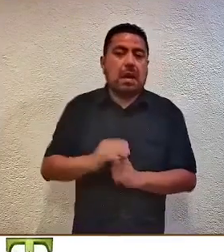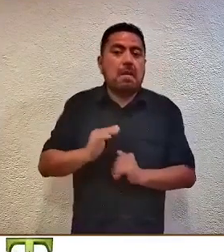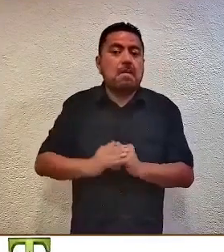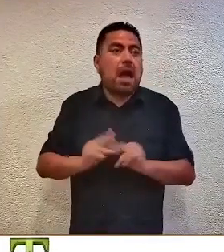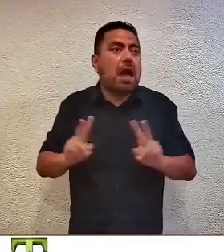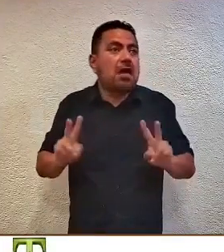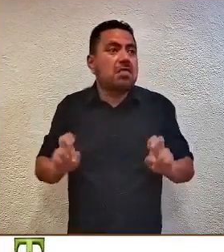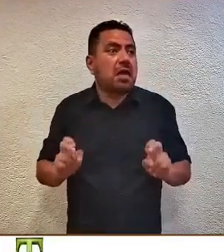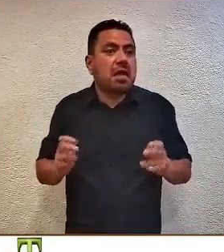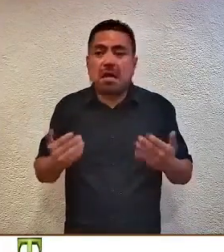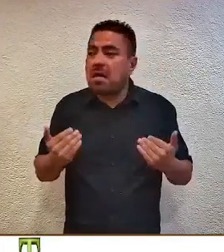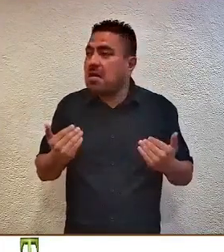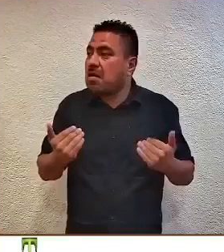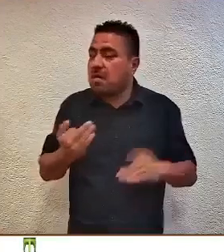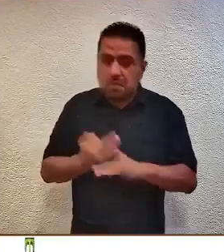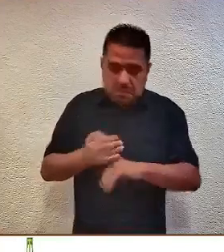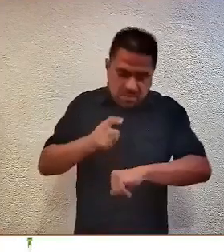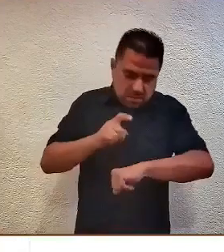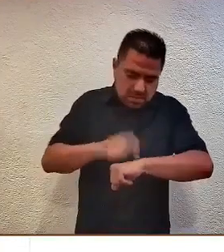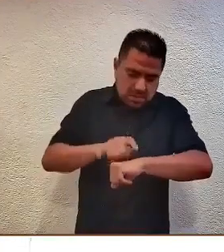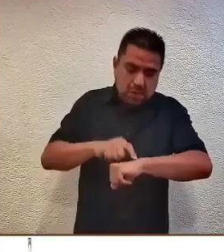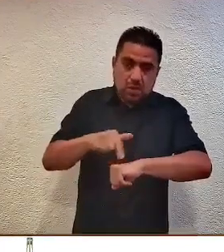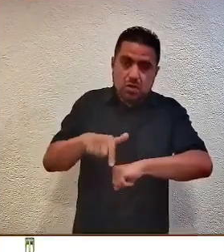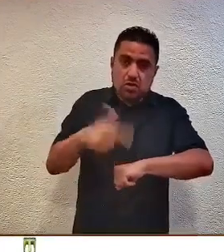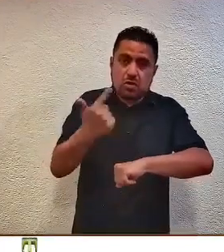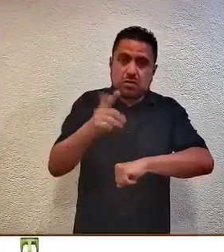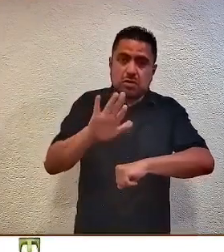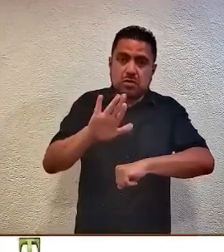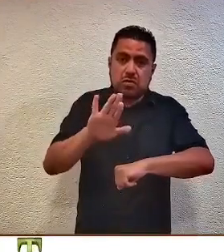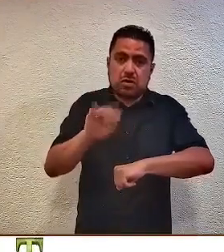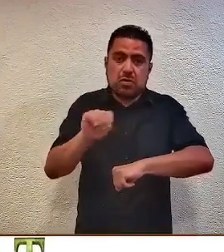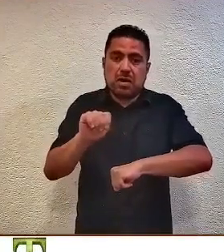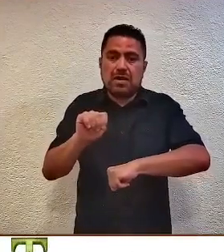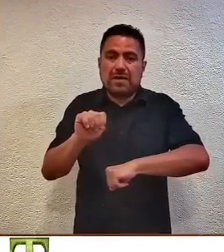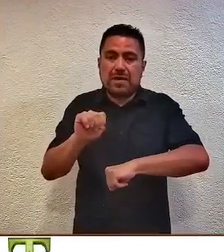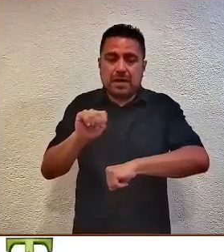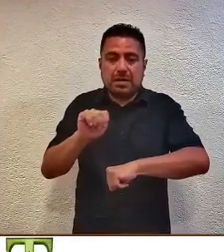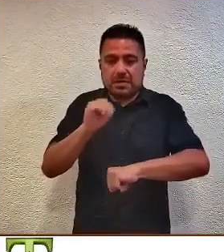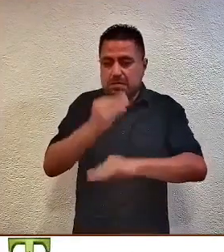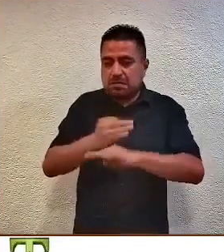más asuntos por tratar, siendo las 12:59, se